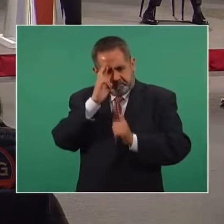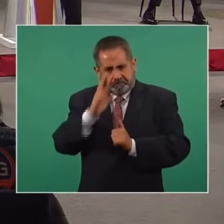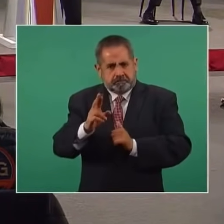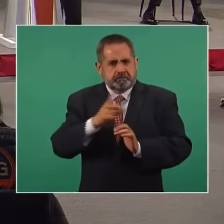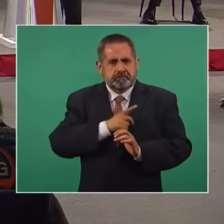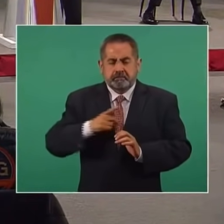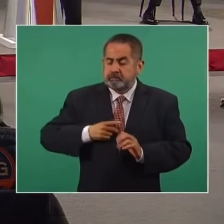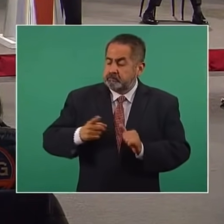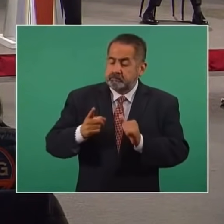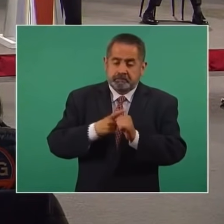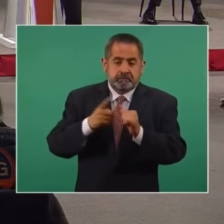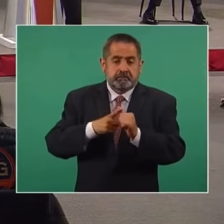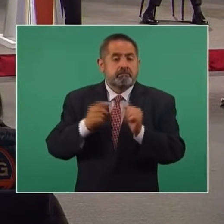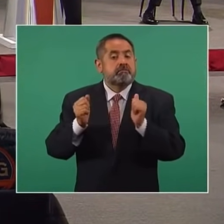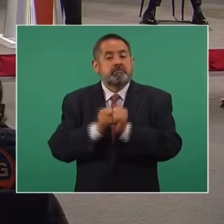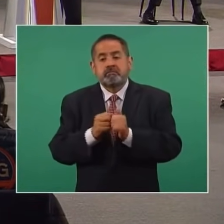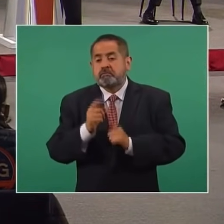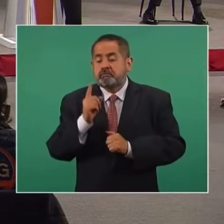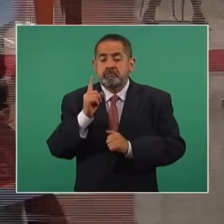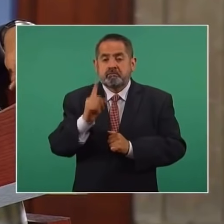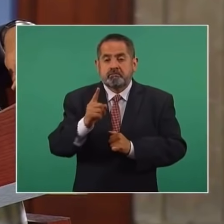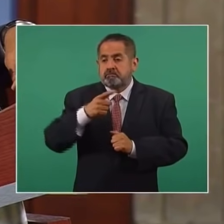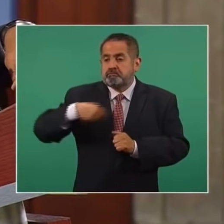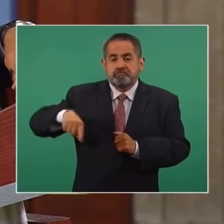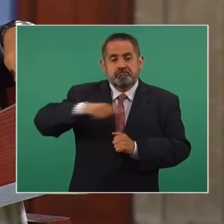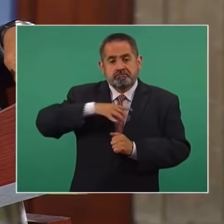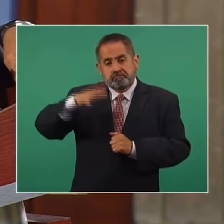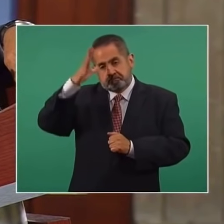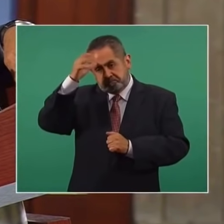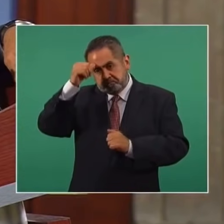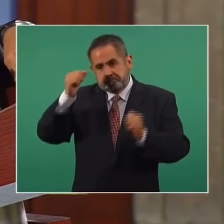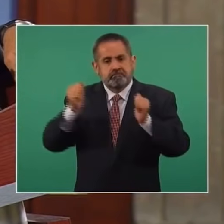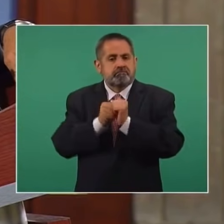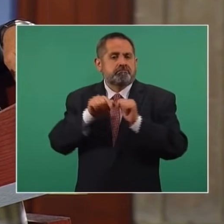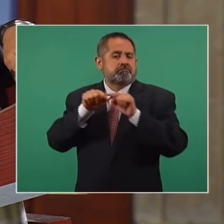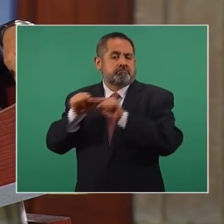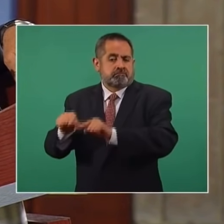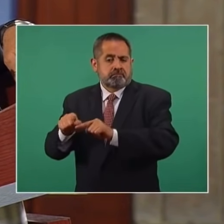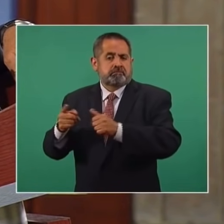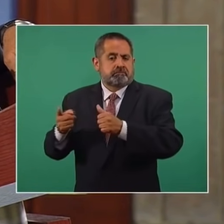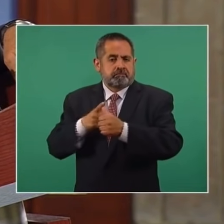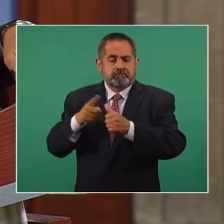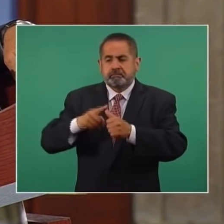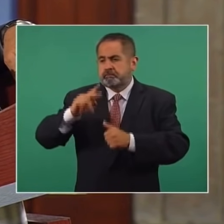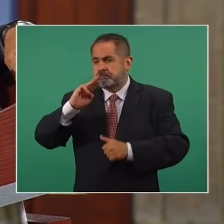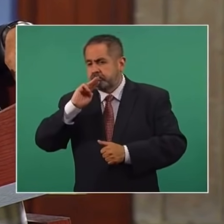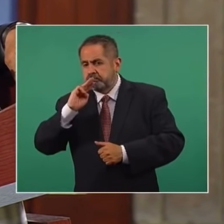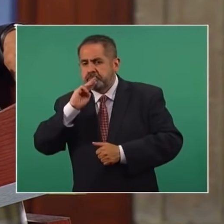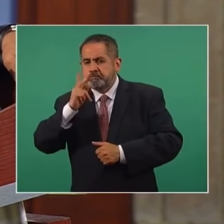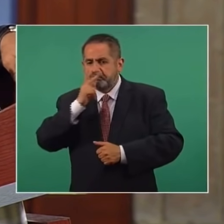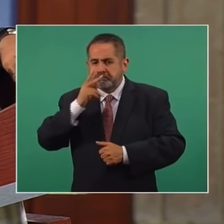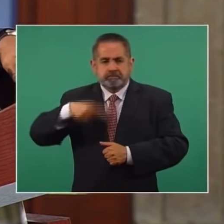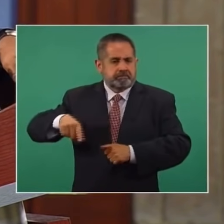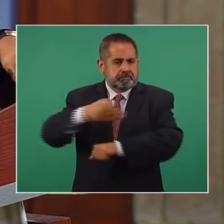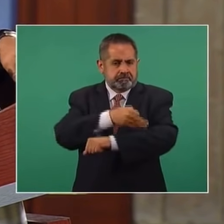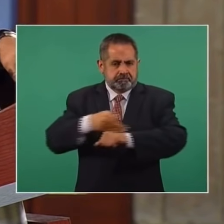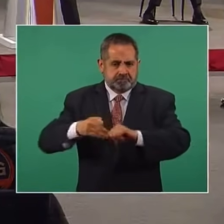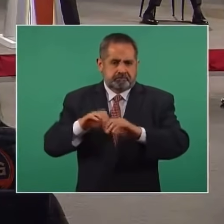ser mediante un acuerdo, un consenso con madres, padres de familia,